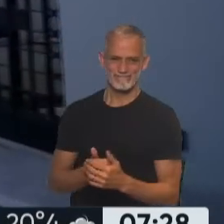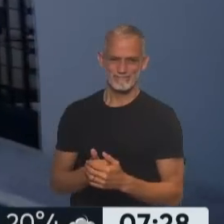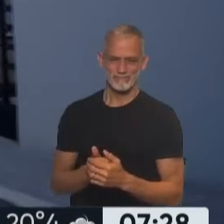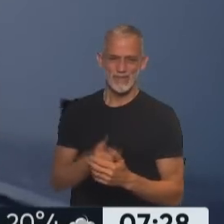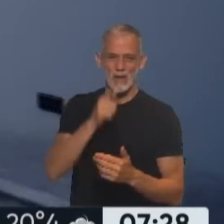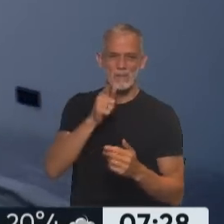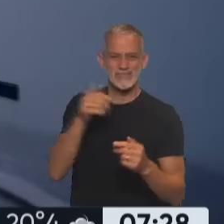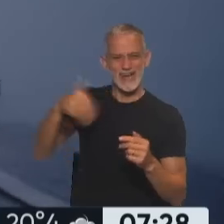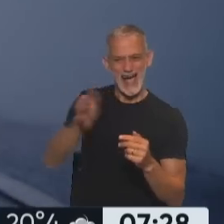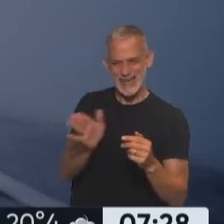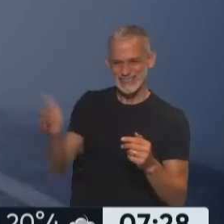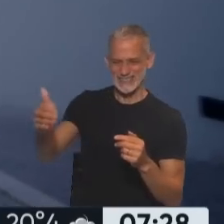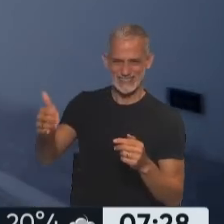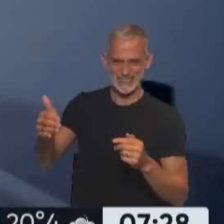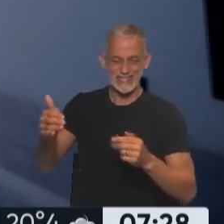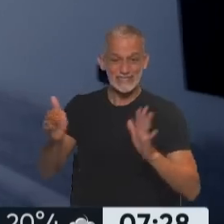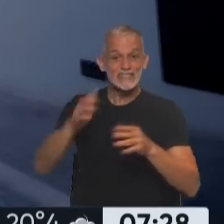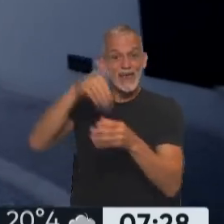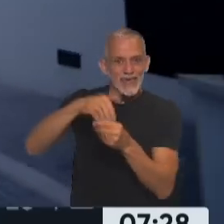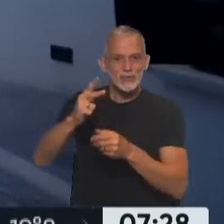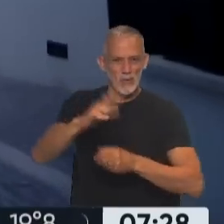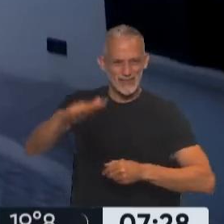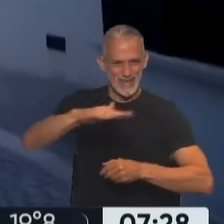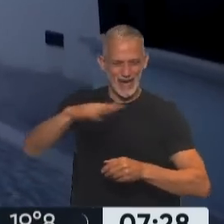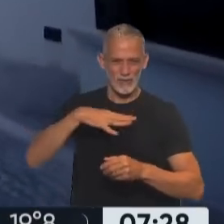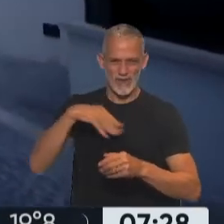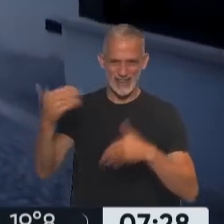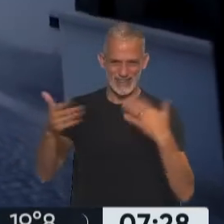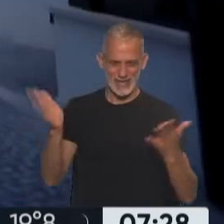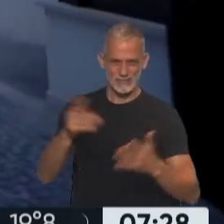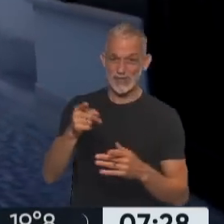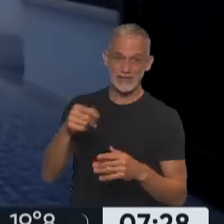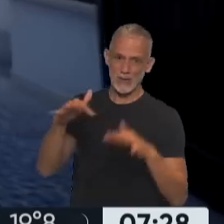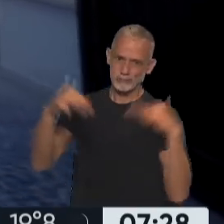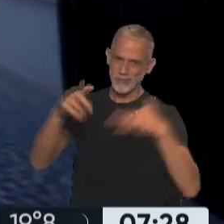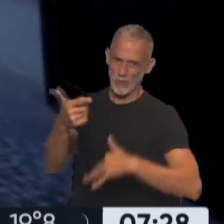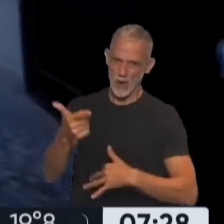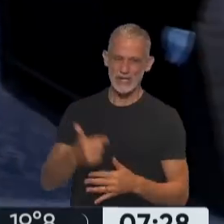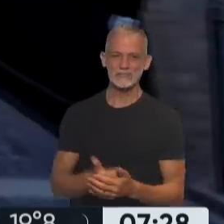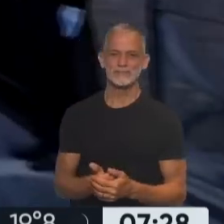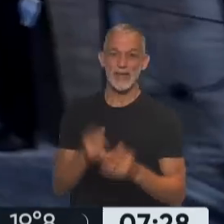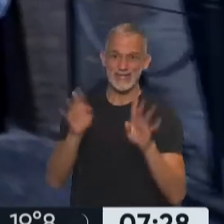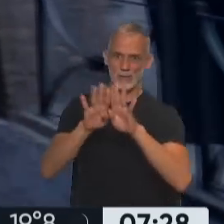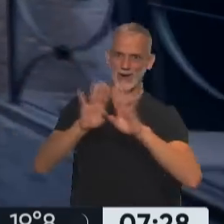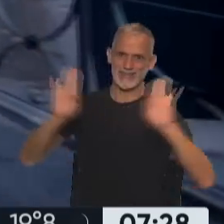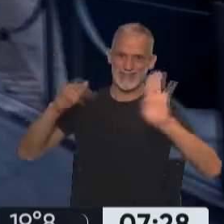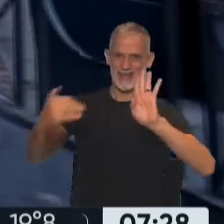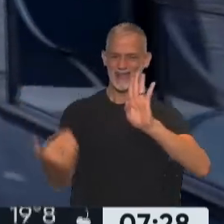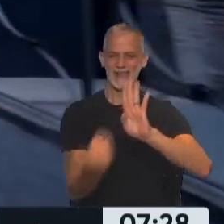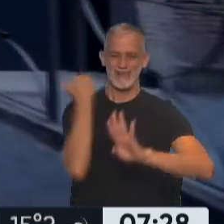puede observar en la imagen. Creo que todavía están dentro del Vaticano. me Y a da la que no tiene acceso al público, ¿no? ¿Están Porque dentro del no está. Vaticano todavía? Sí, Ahí está la guardia. Ahí sale.